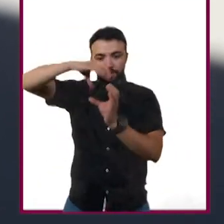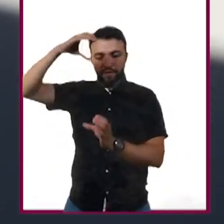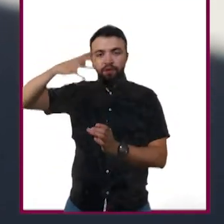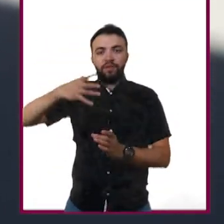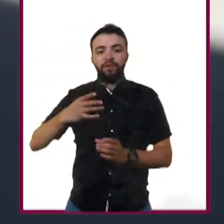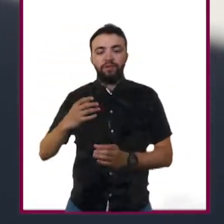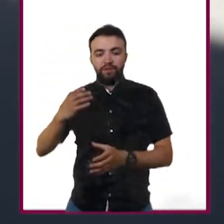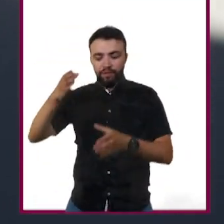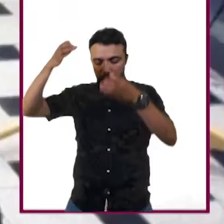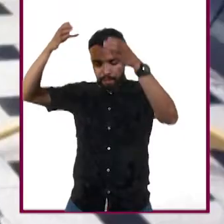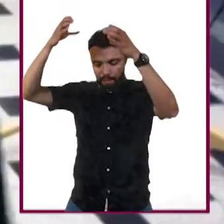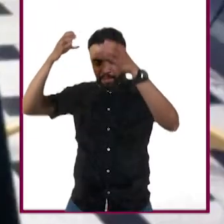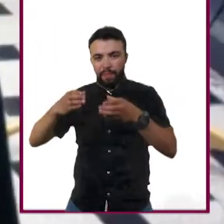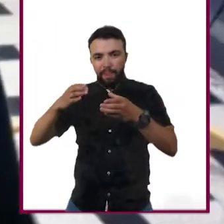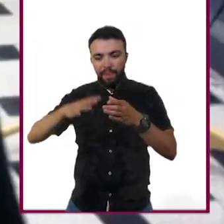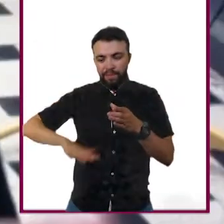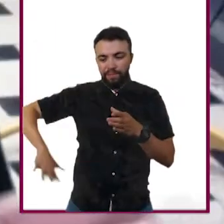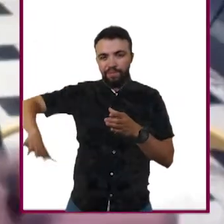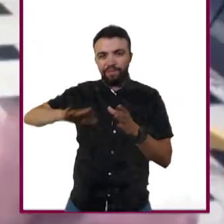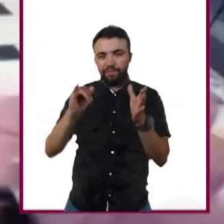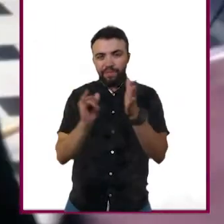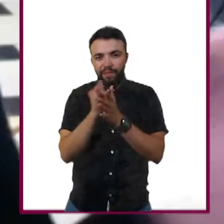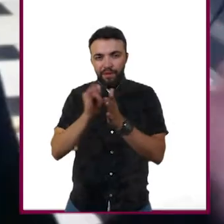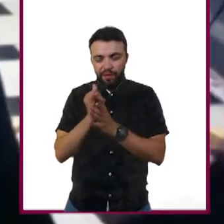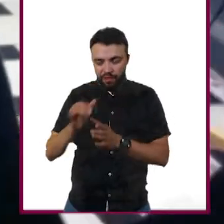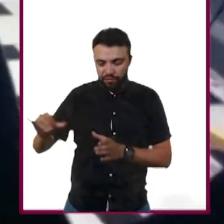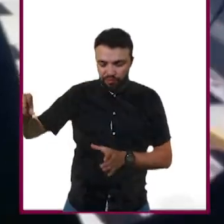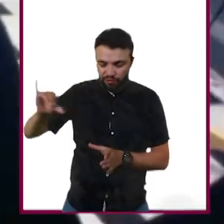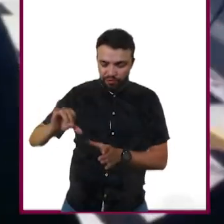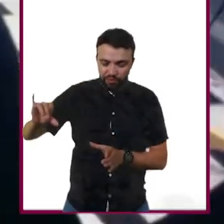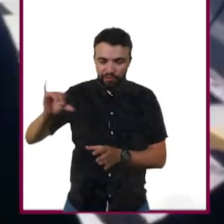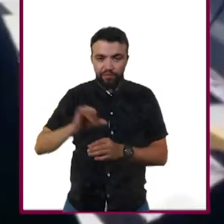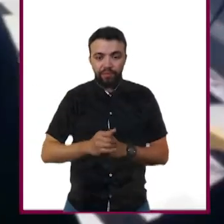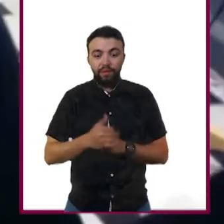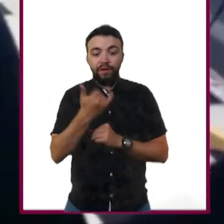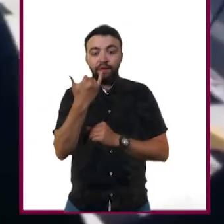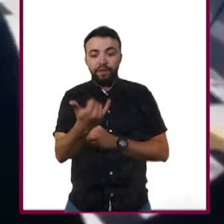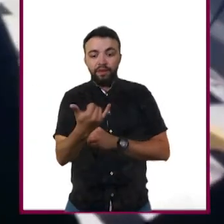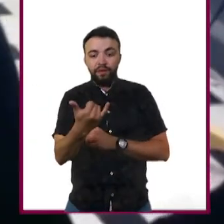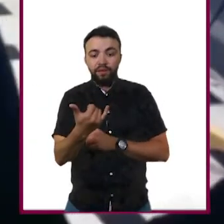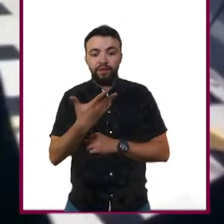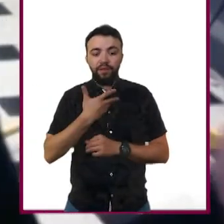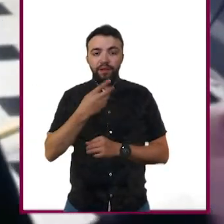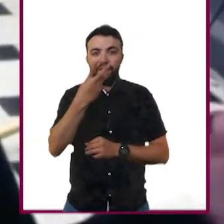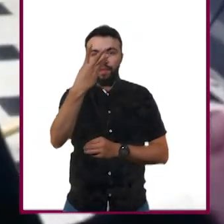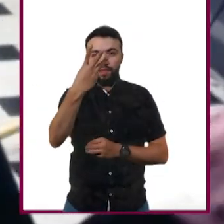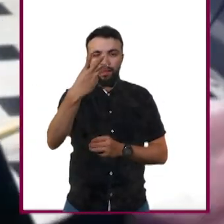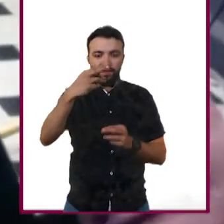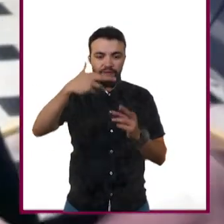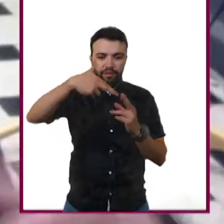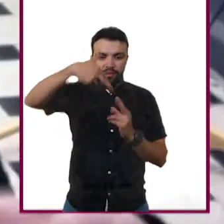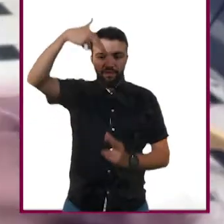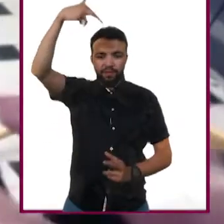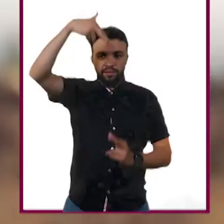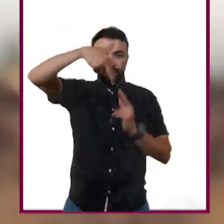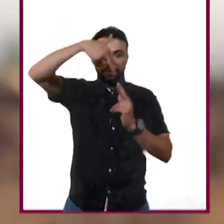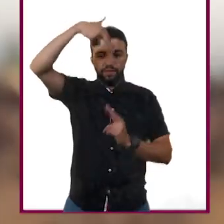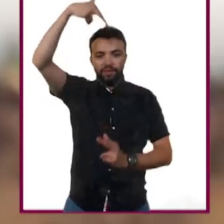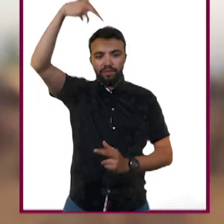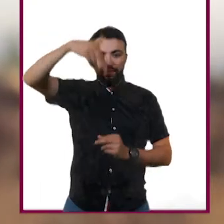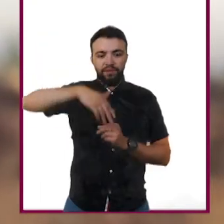supuesto, con cemento, ancladas, y, y cuerdas, creo que son 3 cuerdas por cada barca, son